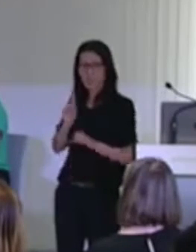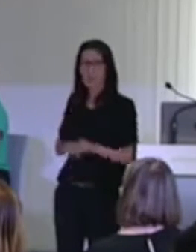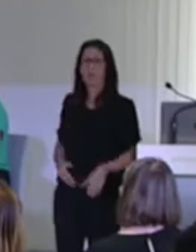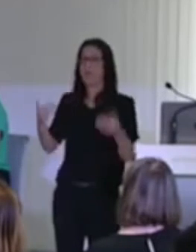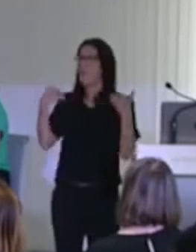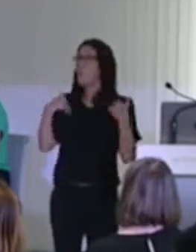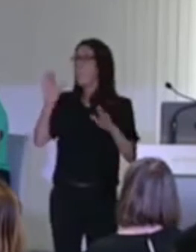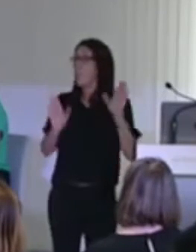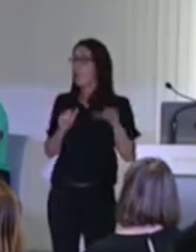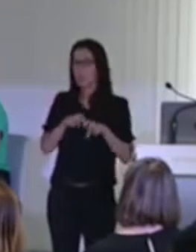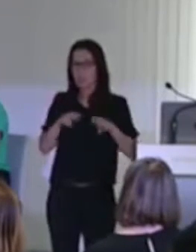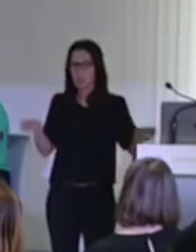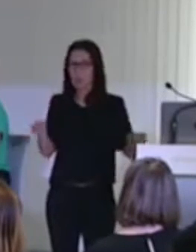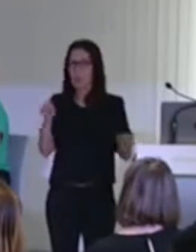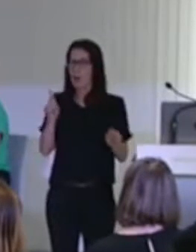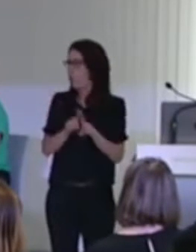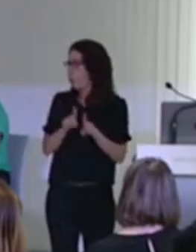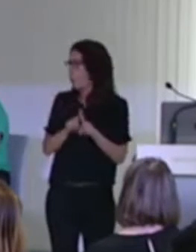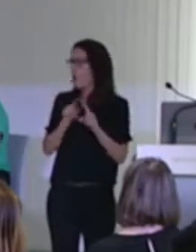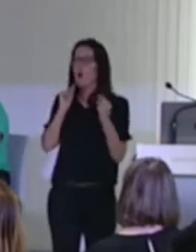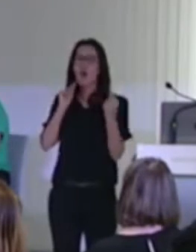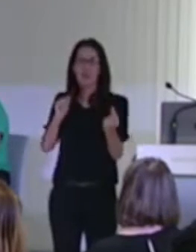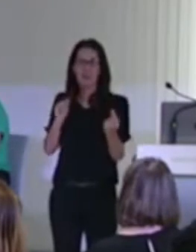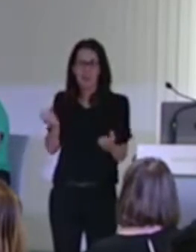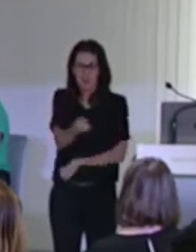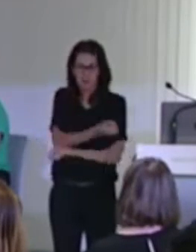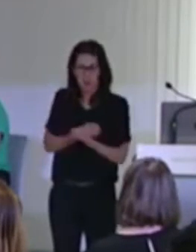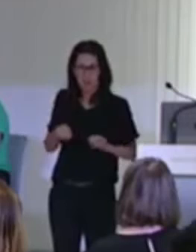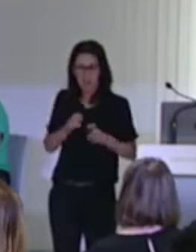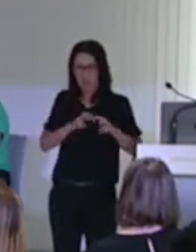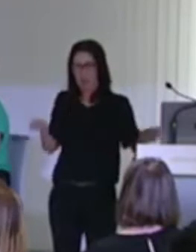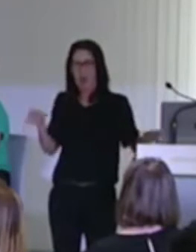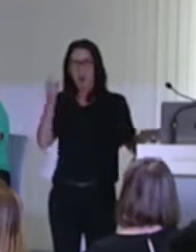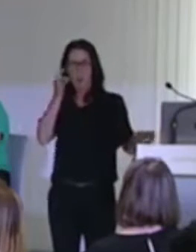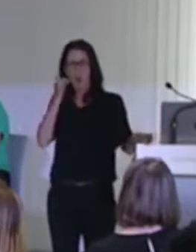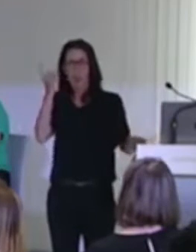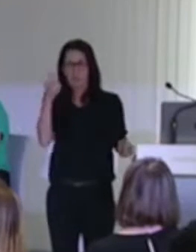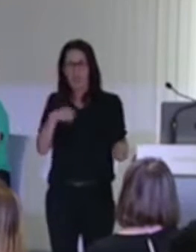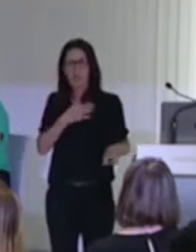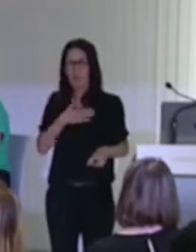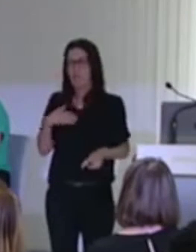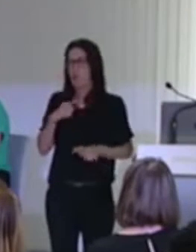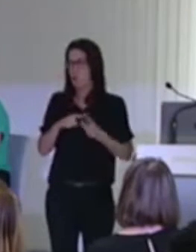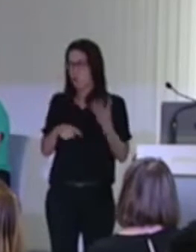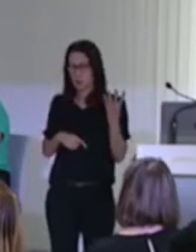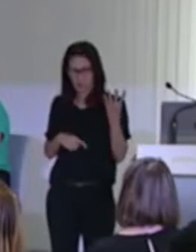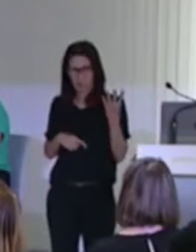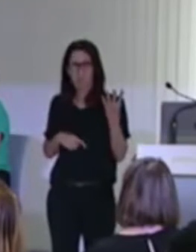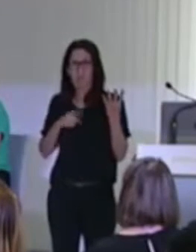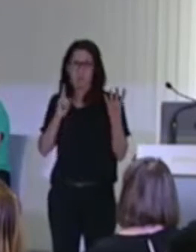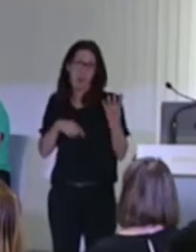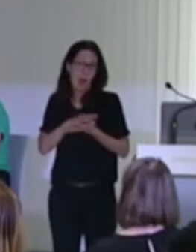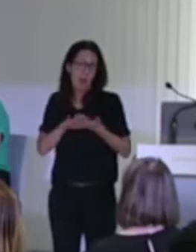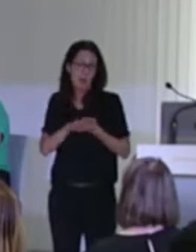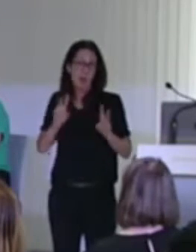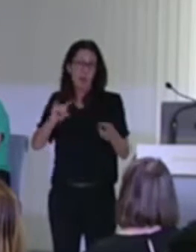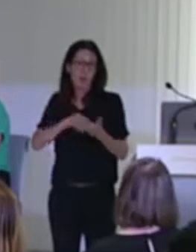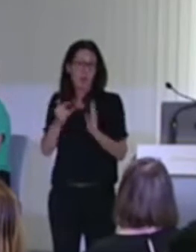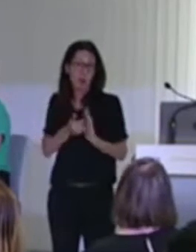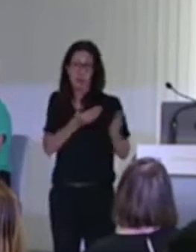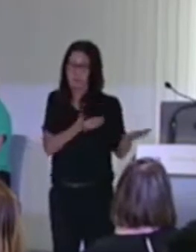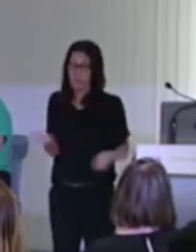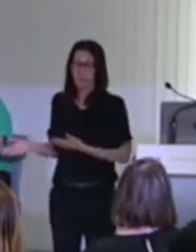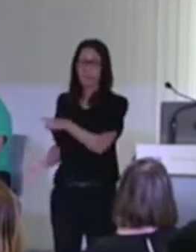esta mesa y que sea un debate entre mujeres que saben lo que quieren y que apuestan por las nuevas tecnologías. Bueno, Carmen, te